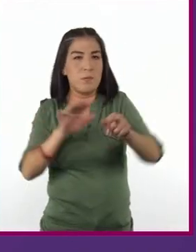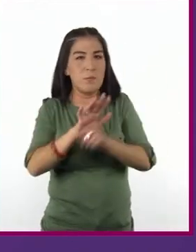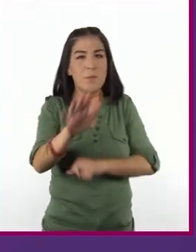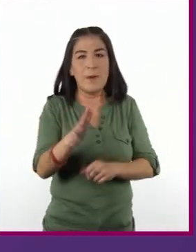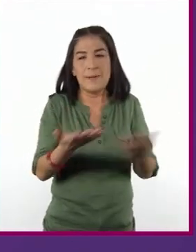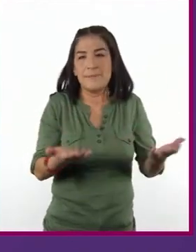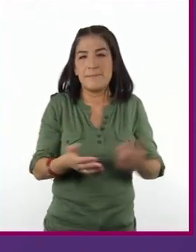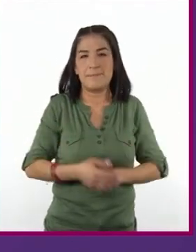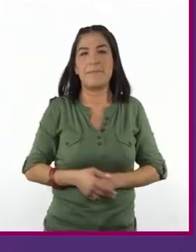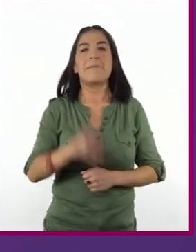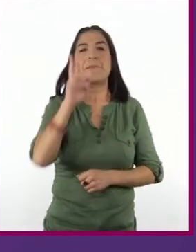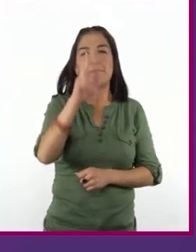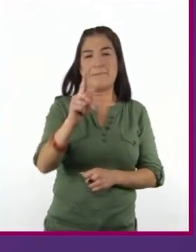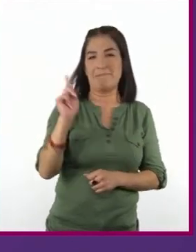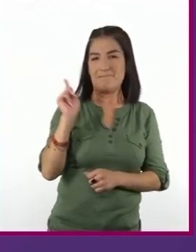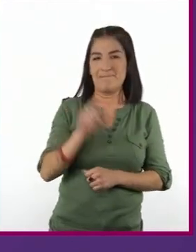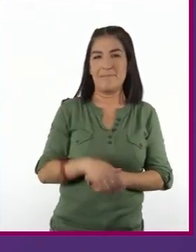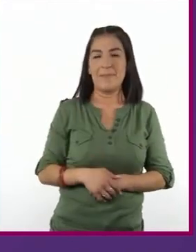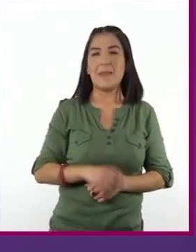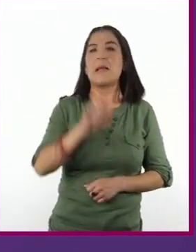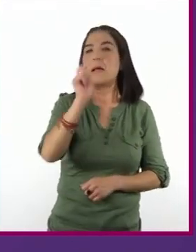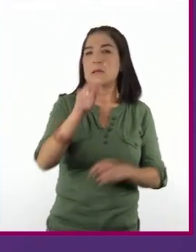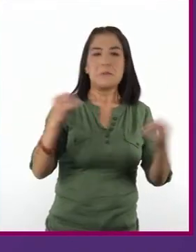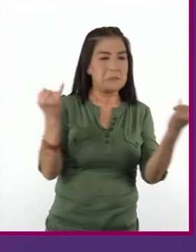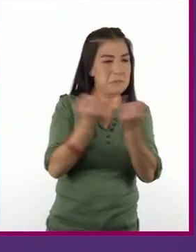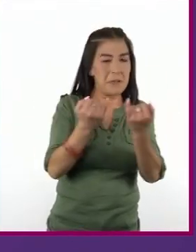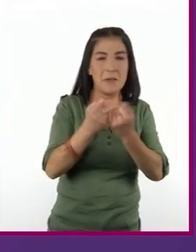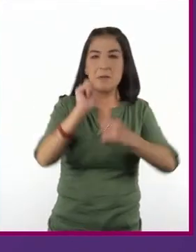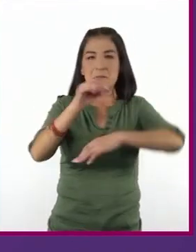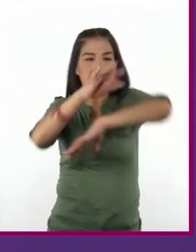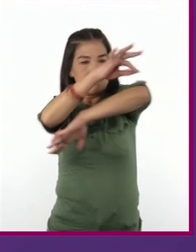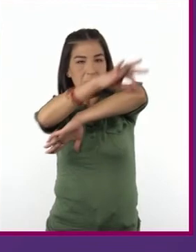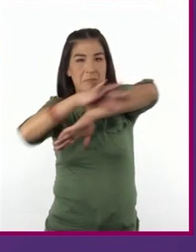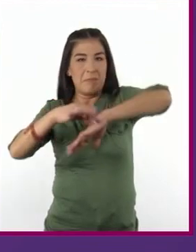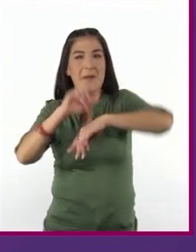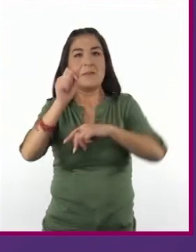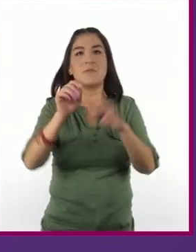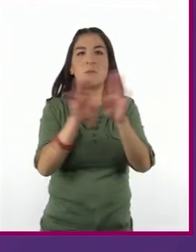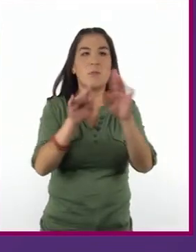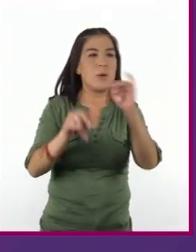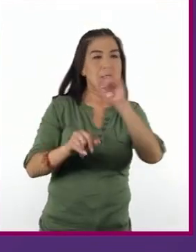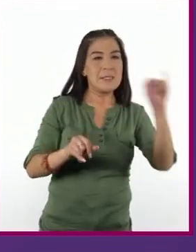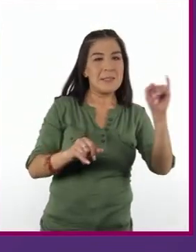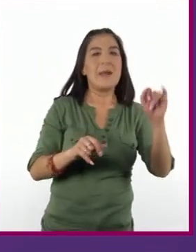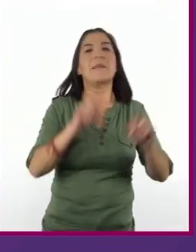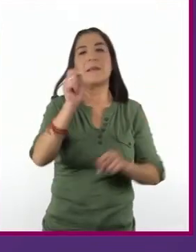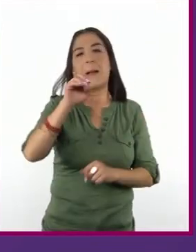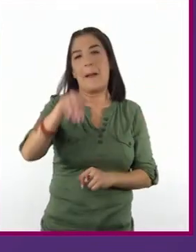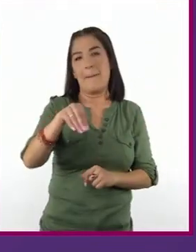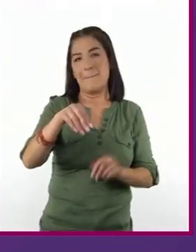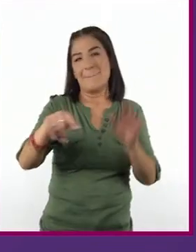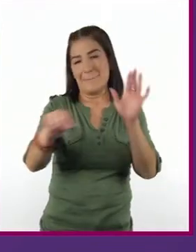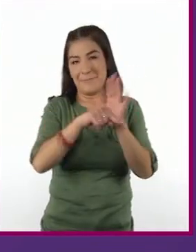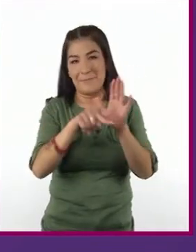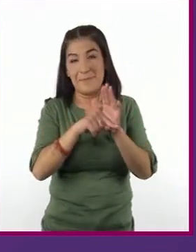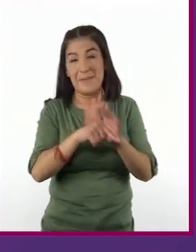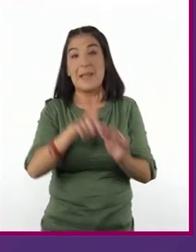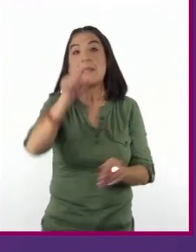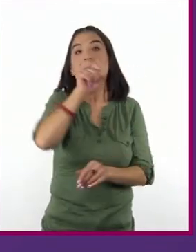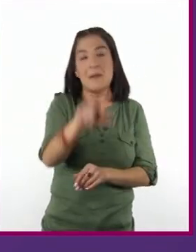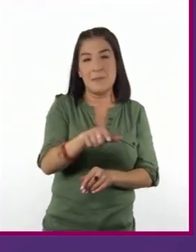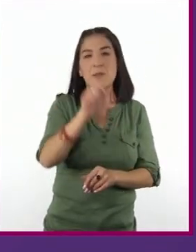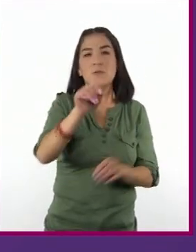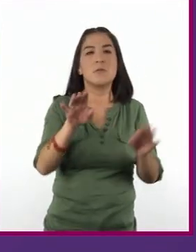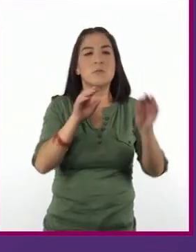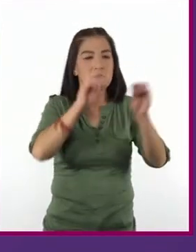Si observamos, las gráficas siguen siendo lineales y se inclinan hacia la izquierda, porque m es negativa. Además, estas se